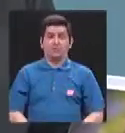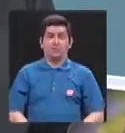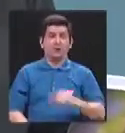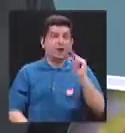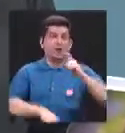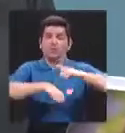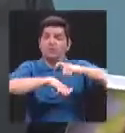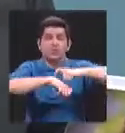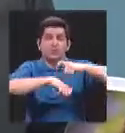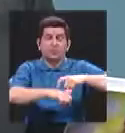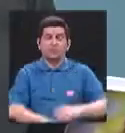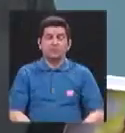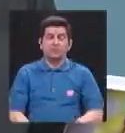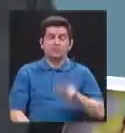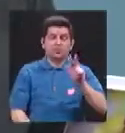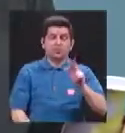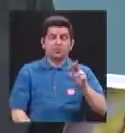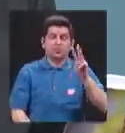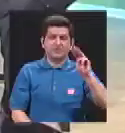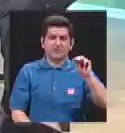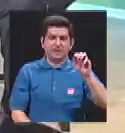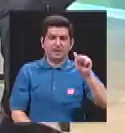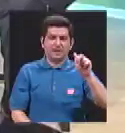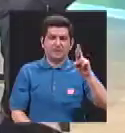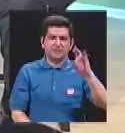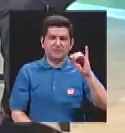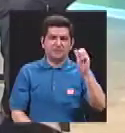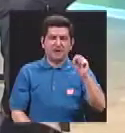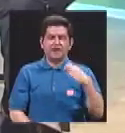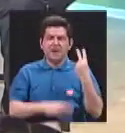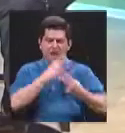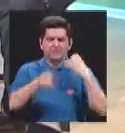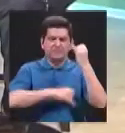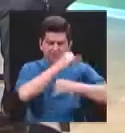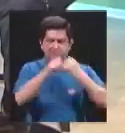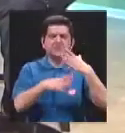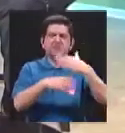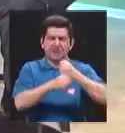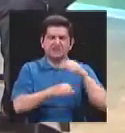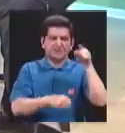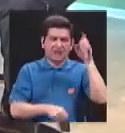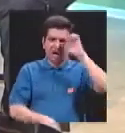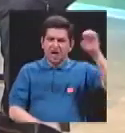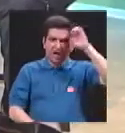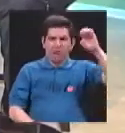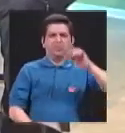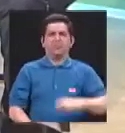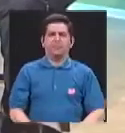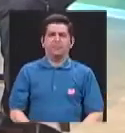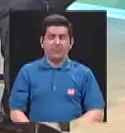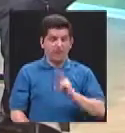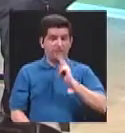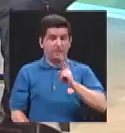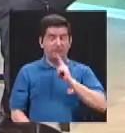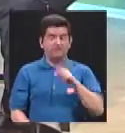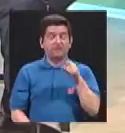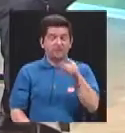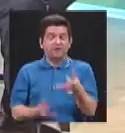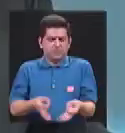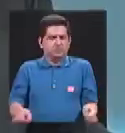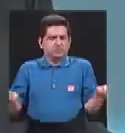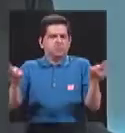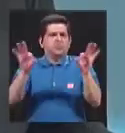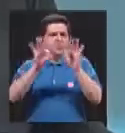vez en muy corto tiempo Tres Marías hizo esa gira internacional, sí, por Europa. Ciertamente es de lo